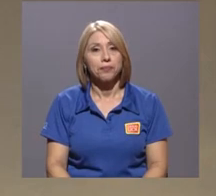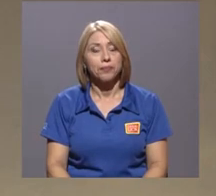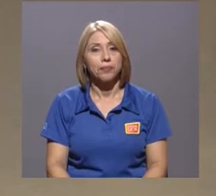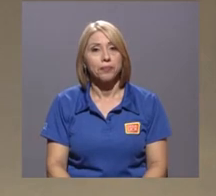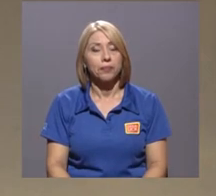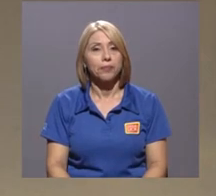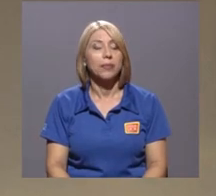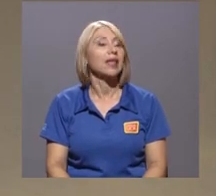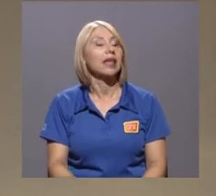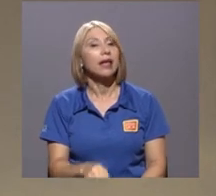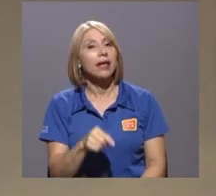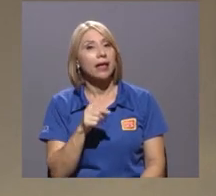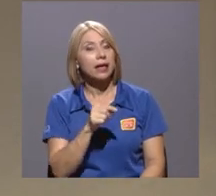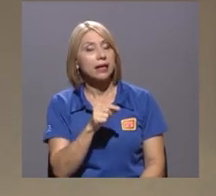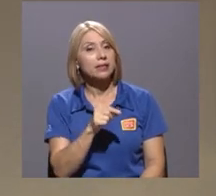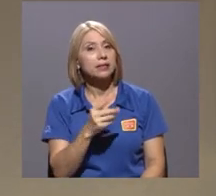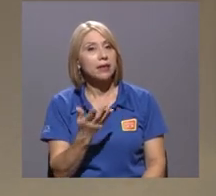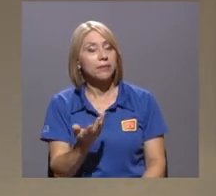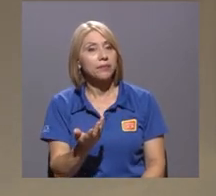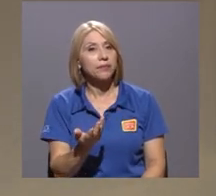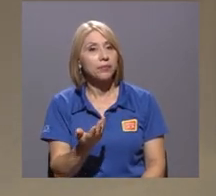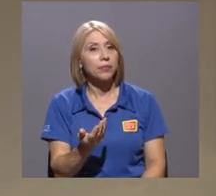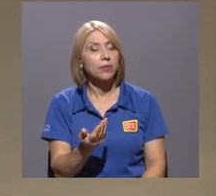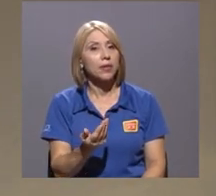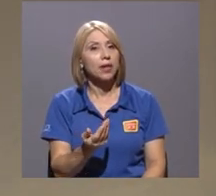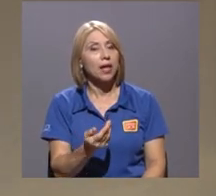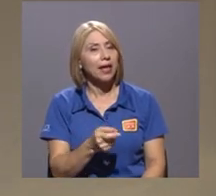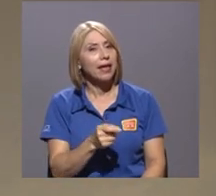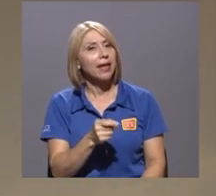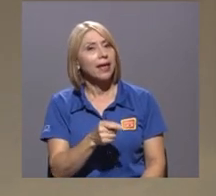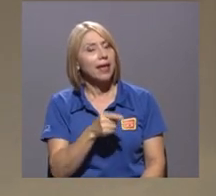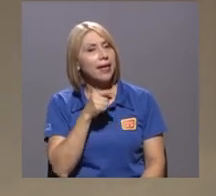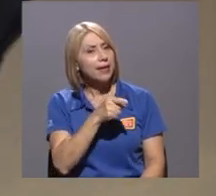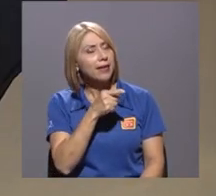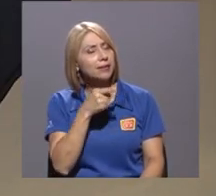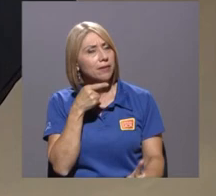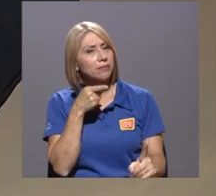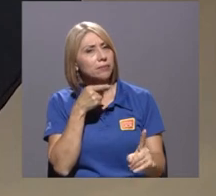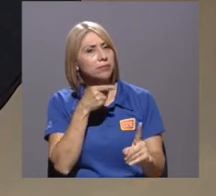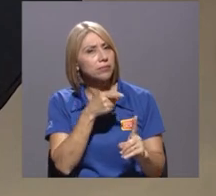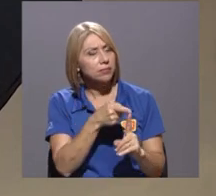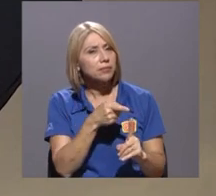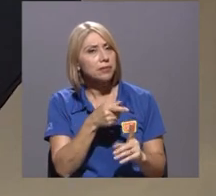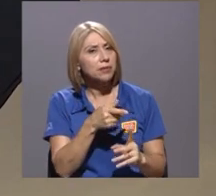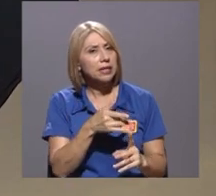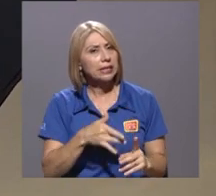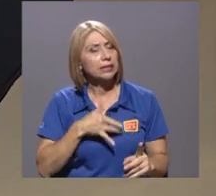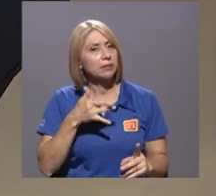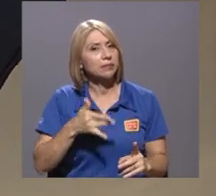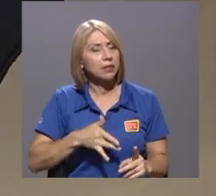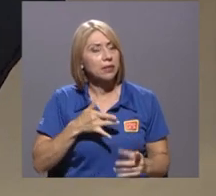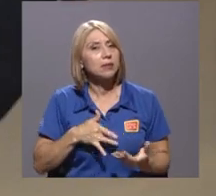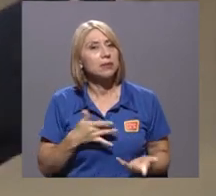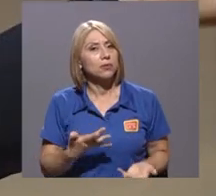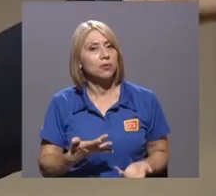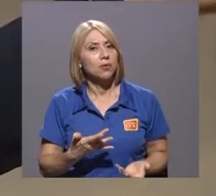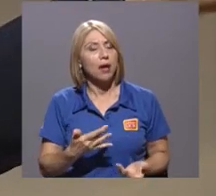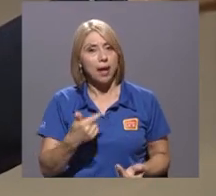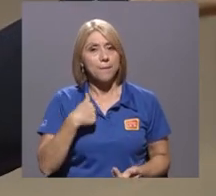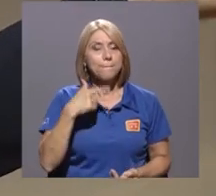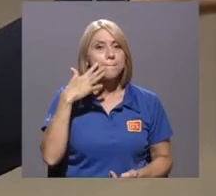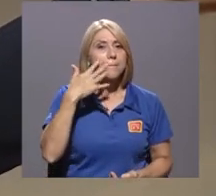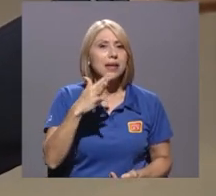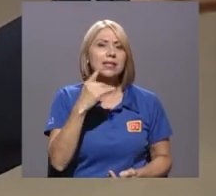en ese en ese espíritu y me parece que una de las cosas importantes